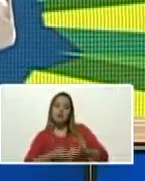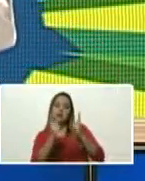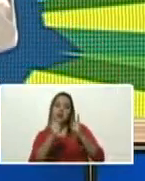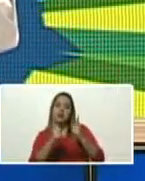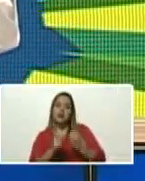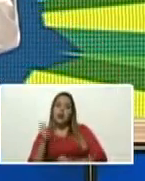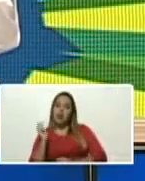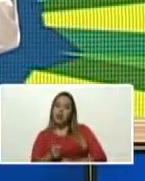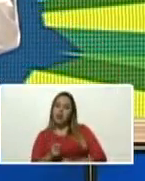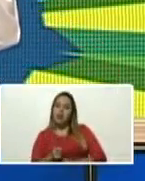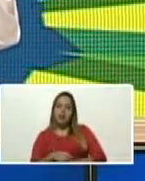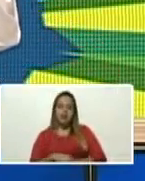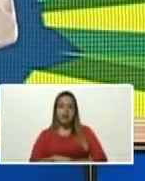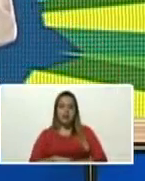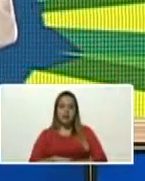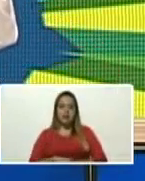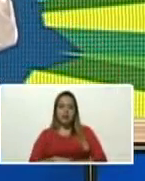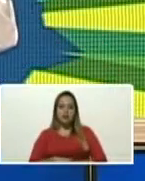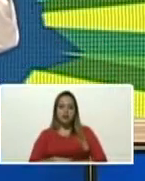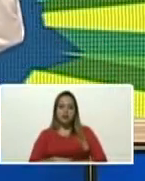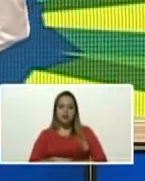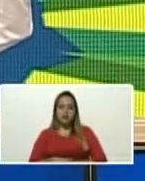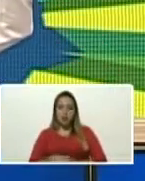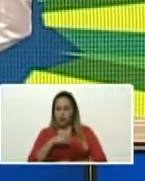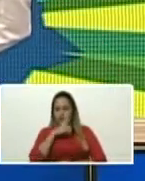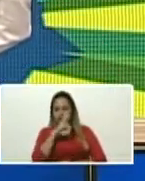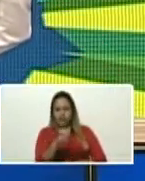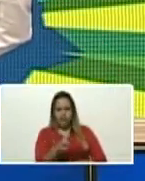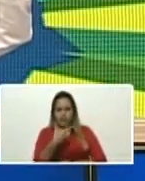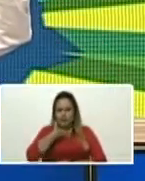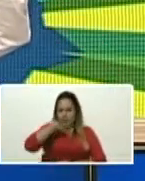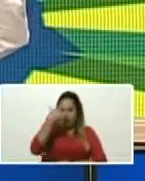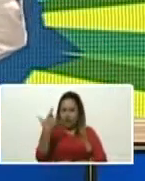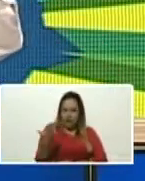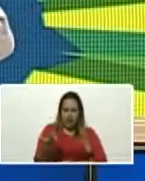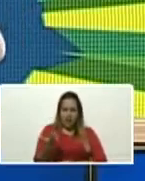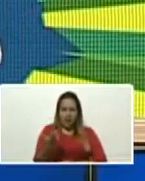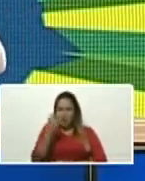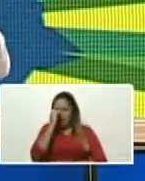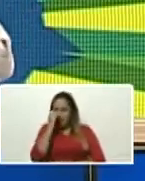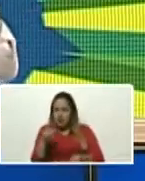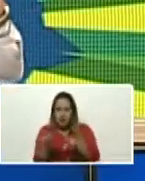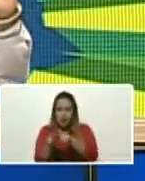sentencias nulas, írritas, bochornosas, payasescas,